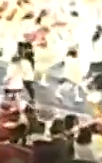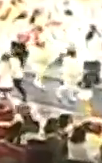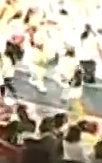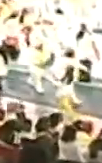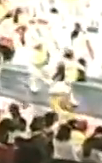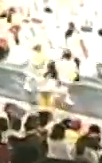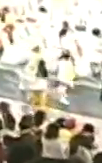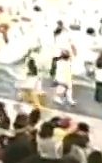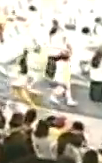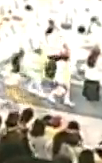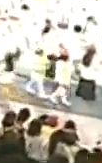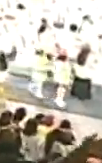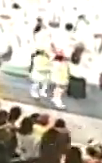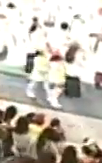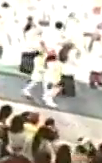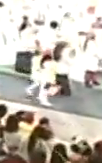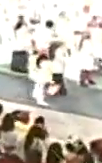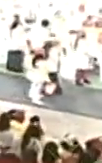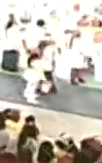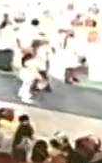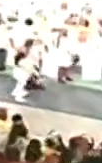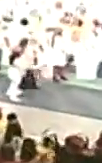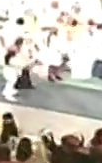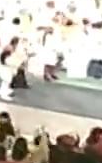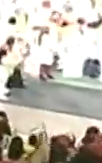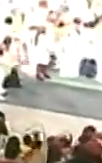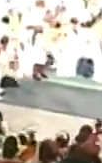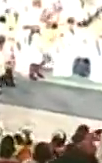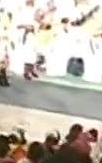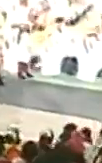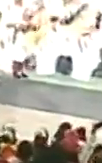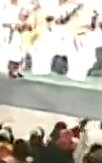a tener especialistas a corto plazo para promover la